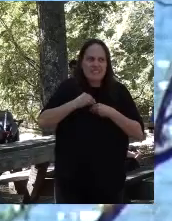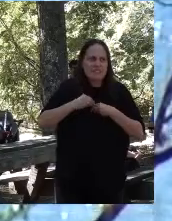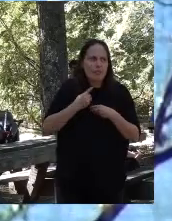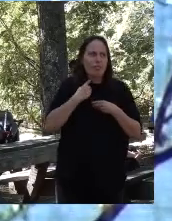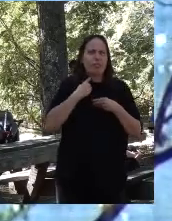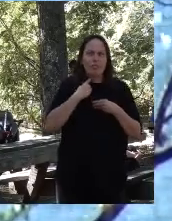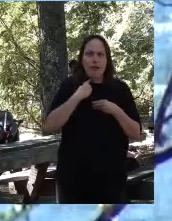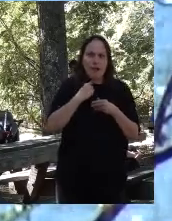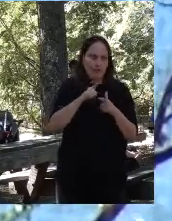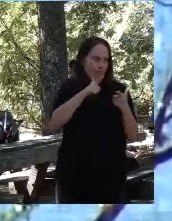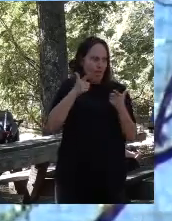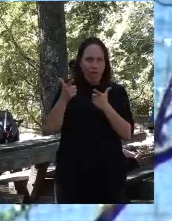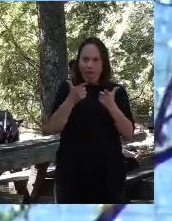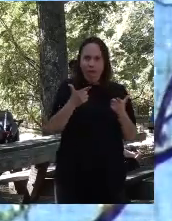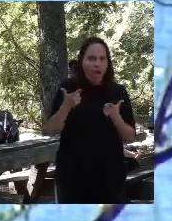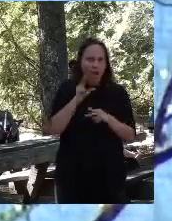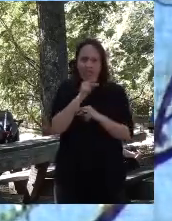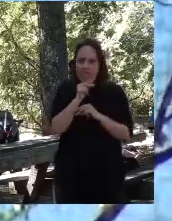realidad es que estamos en el medio de la nada.